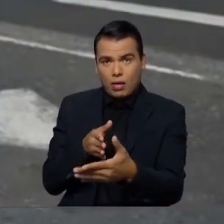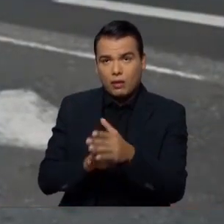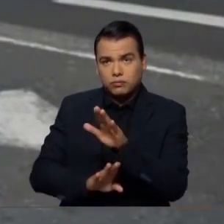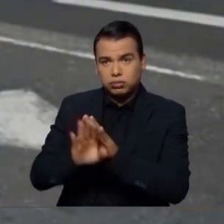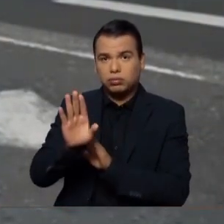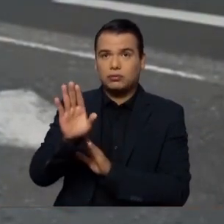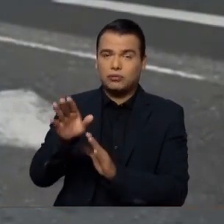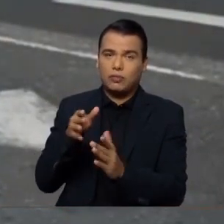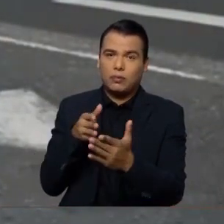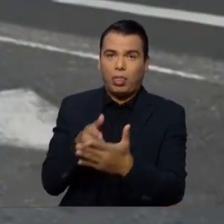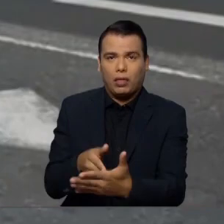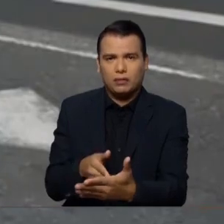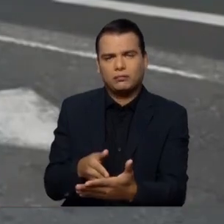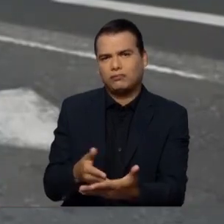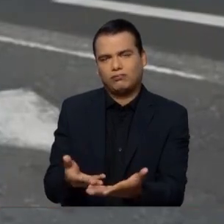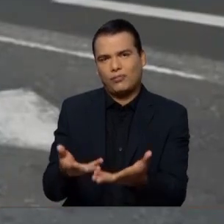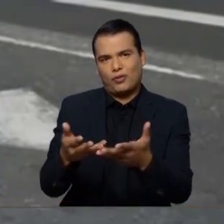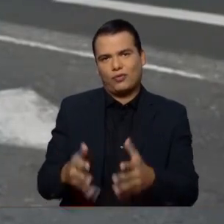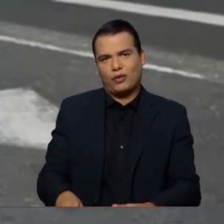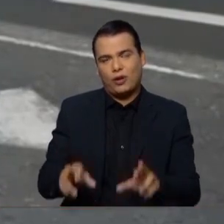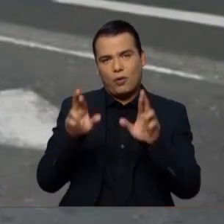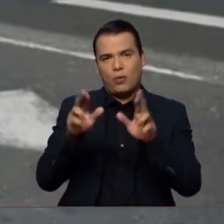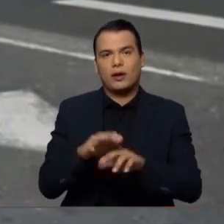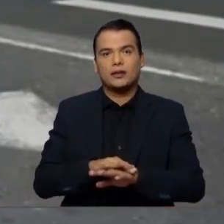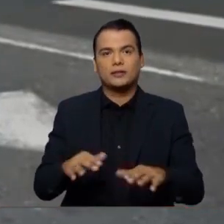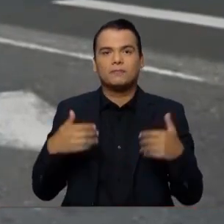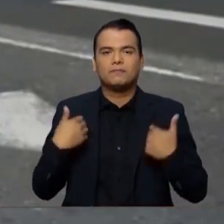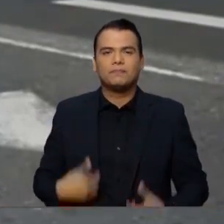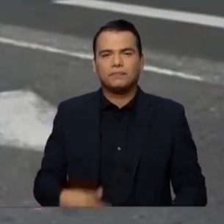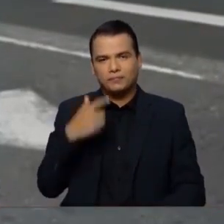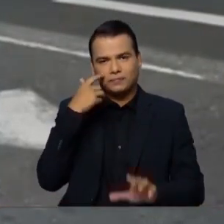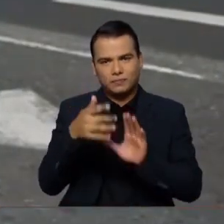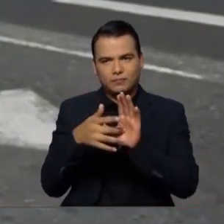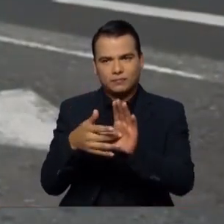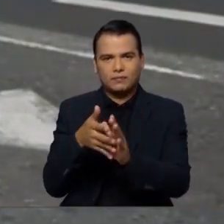Felipe Rodríguez, desde la Plaza Venezuela en la ciudad de Caracas,